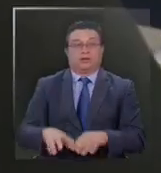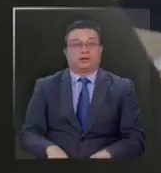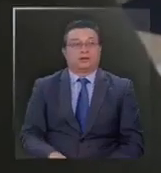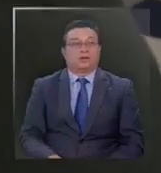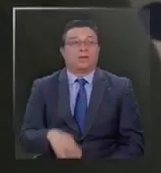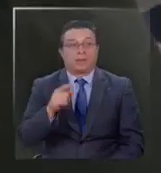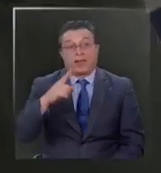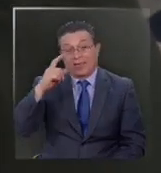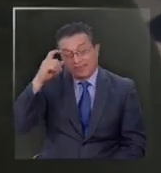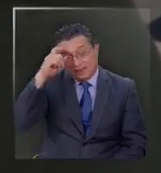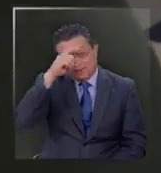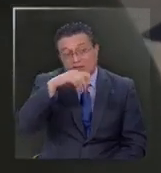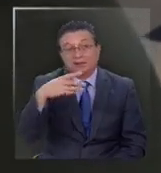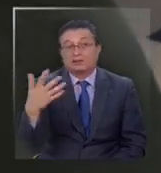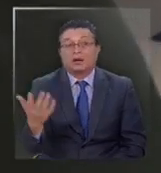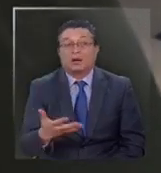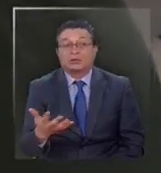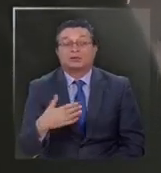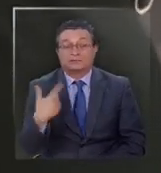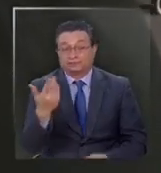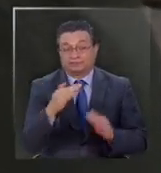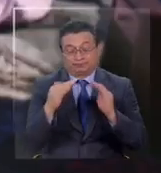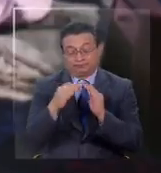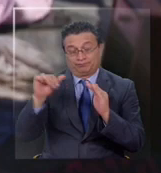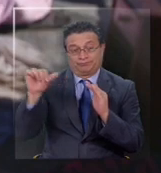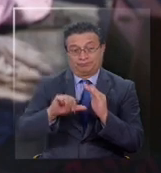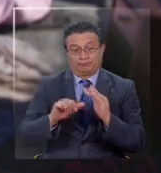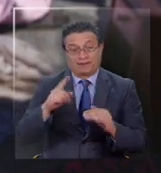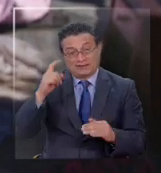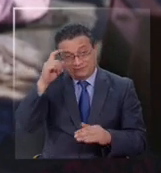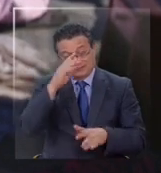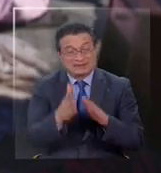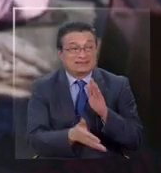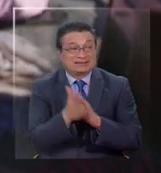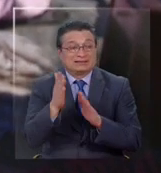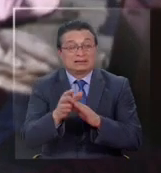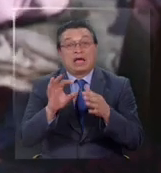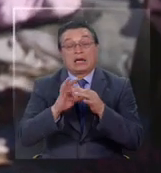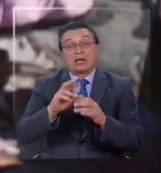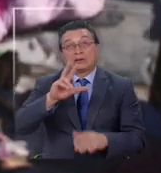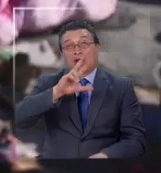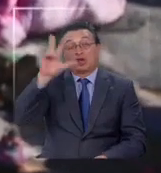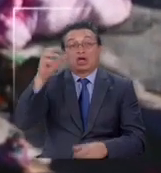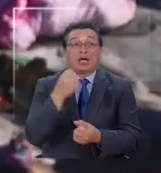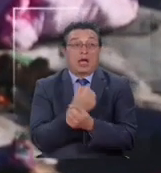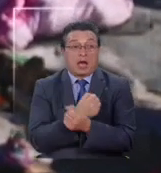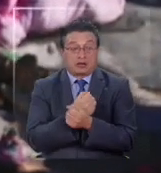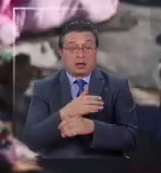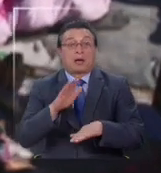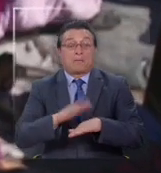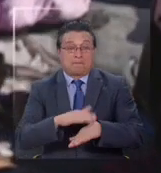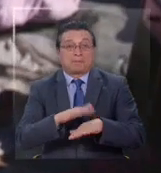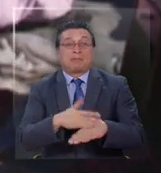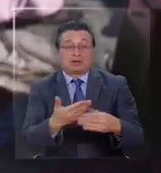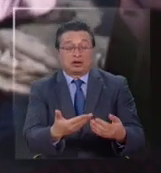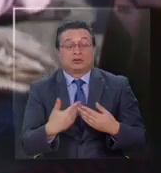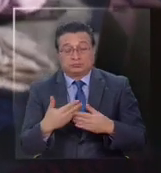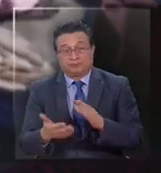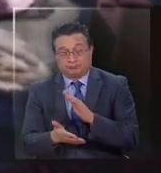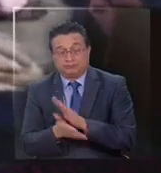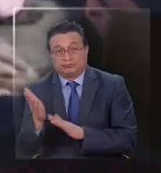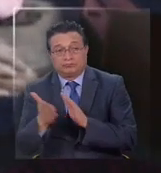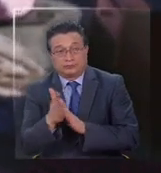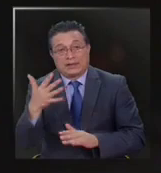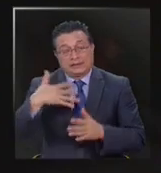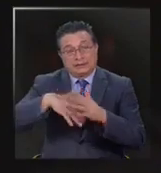complicado porque por el tema de la contingencia, que estamos en cuarentena, nos ha costado mucho salir. Gracias a Dios Carabineros nos ha dado unos permisos para poder salir